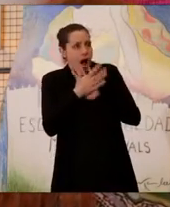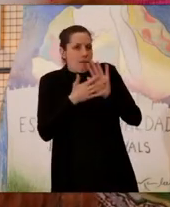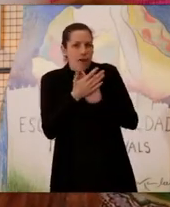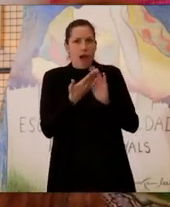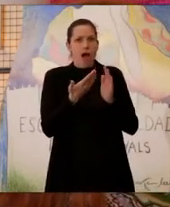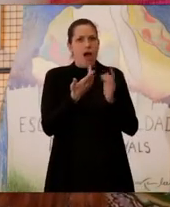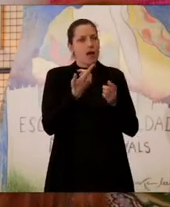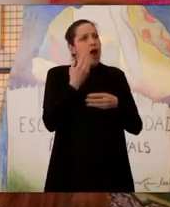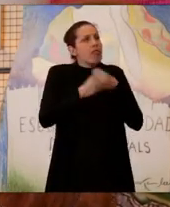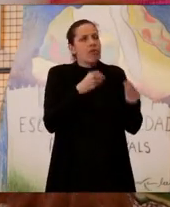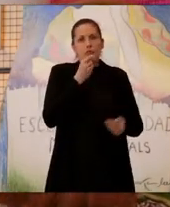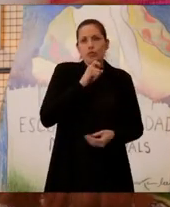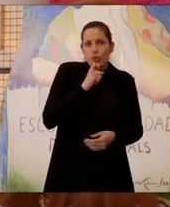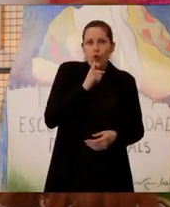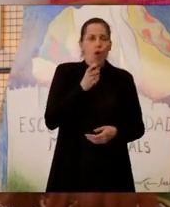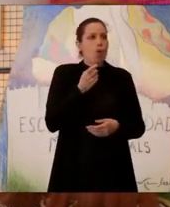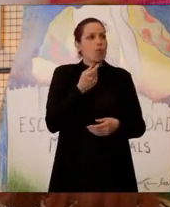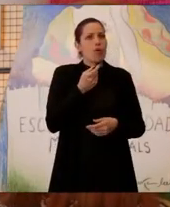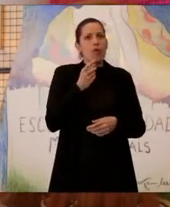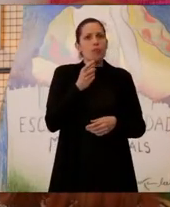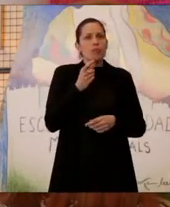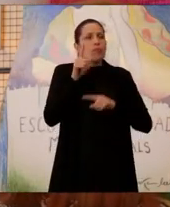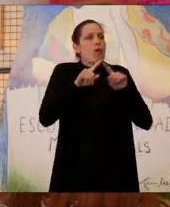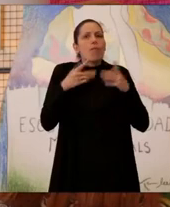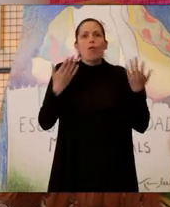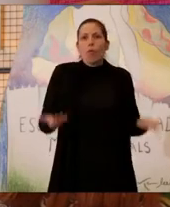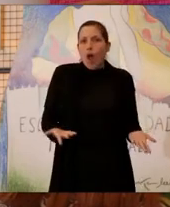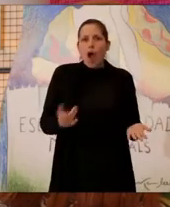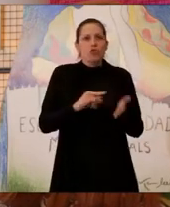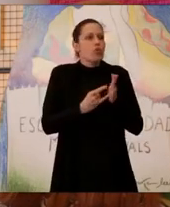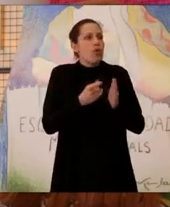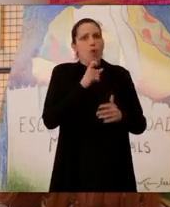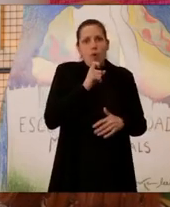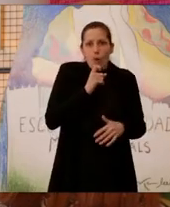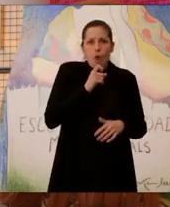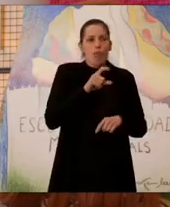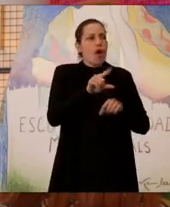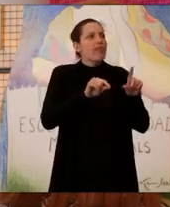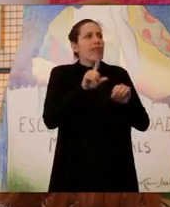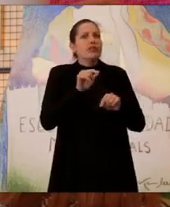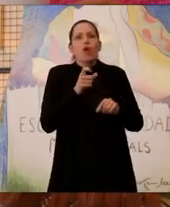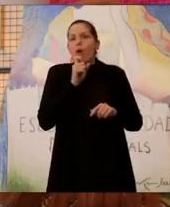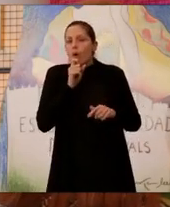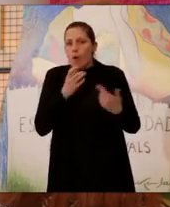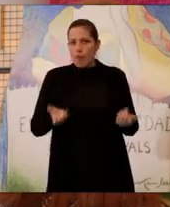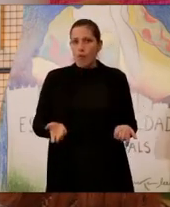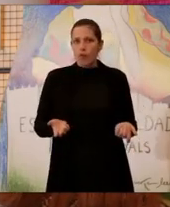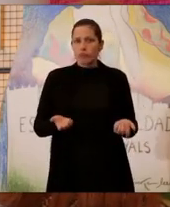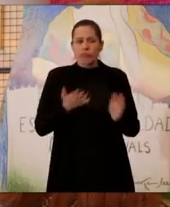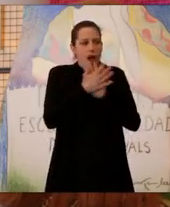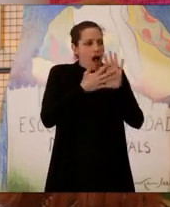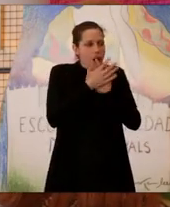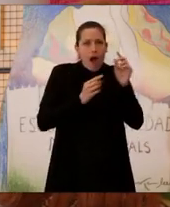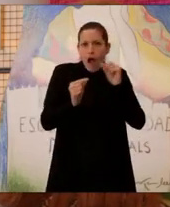esto como lo hacemos Qué problema hay hasta donde se puede tomar esa decisión pero claro